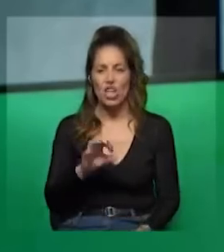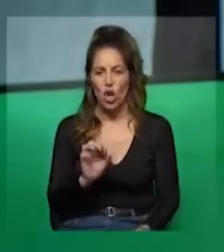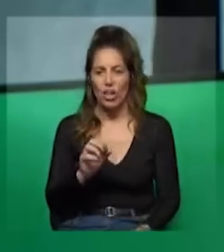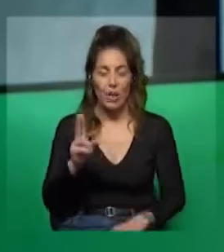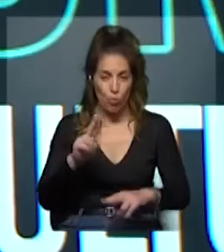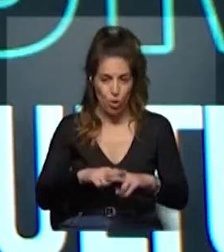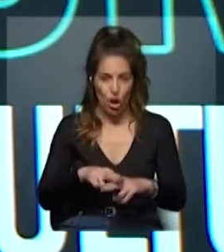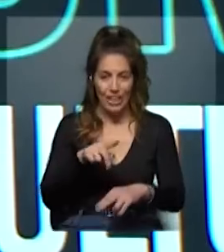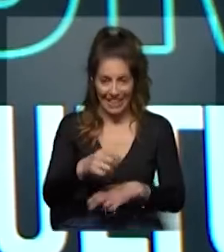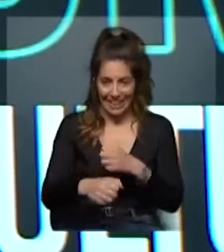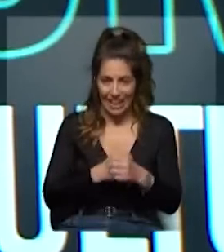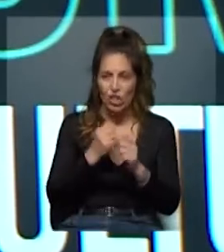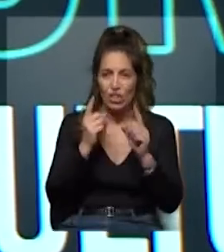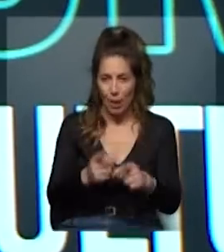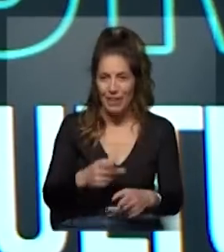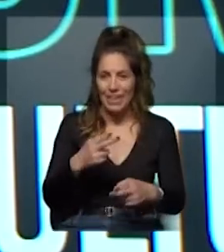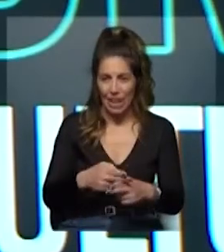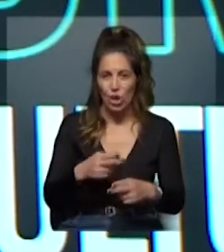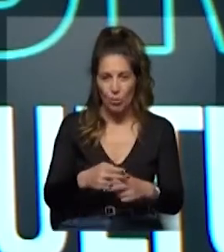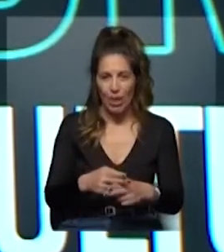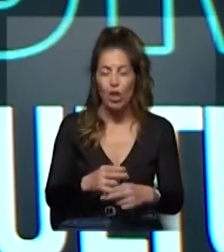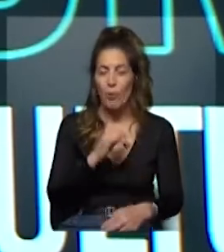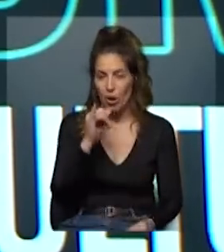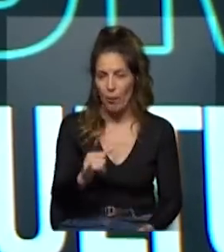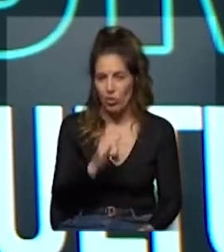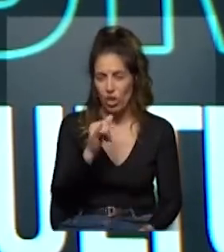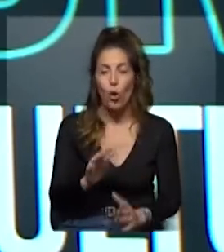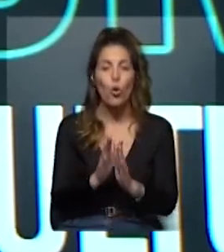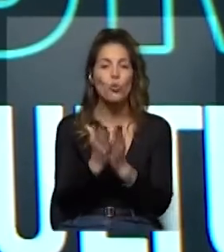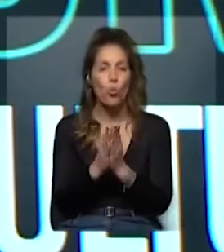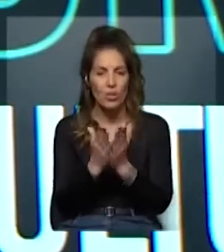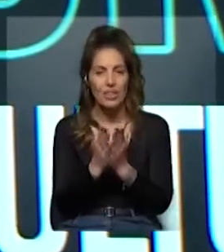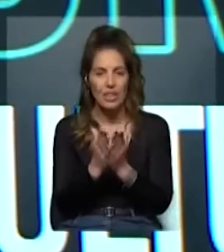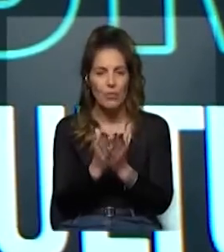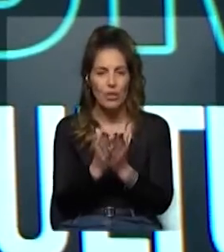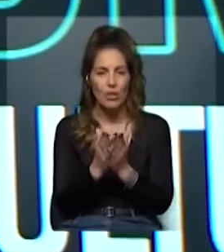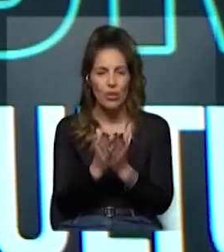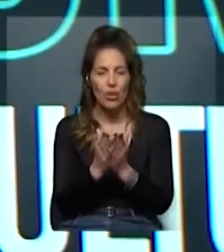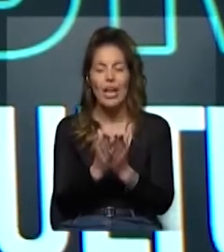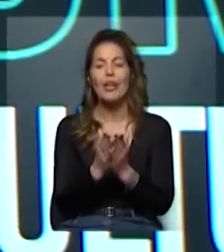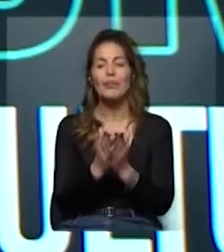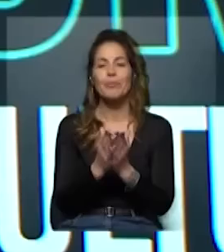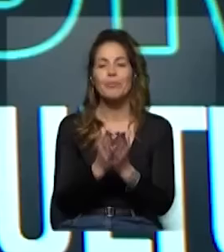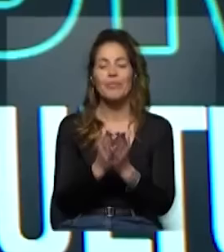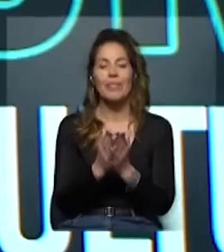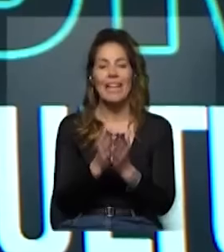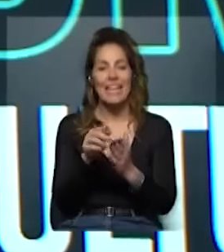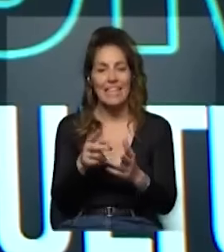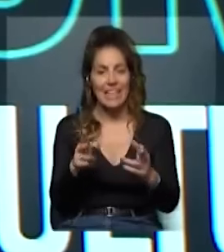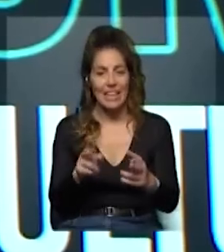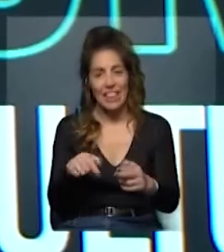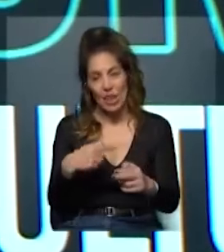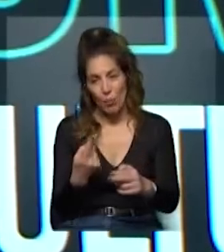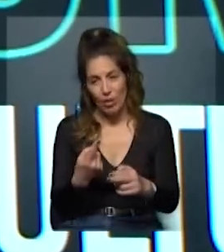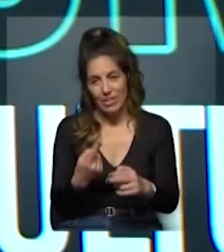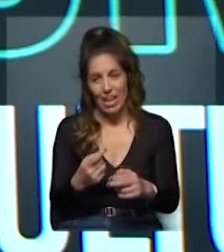está ternado después vamos a a comentar en en qué terna está ternado con un libro que que terminó en digamos en esta terna póstumo no pero